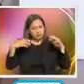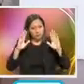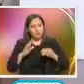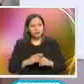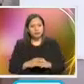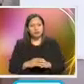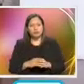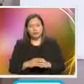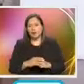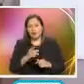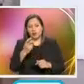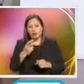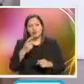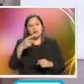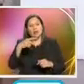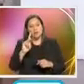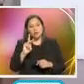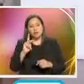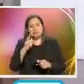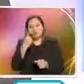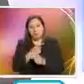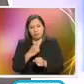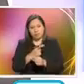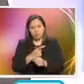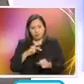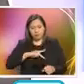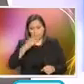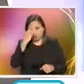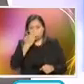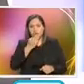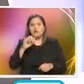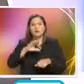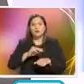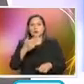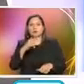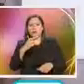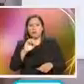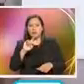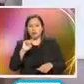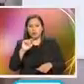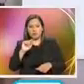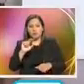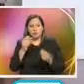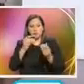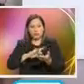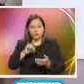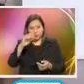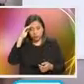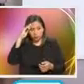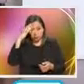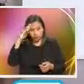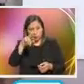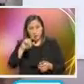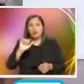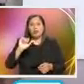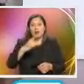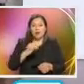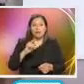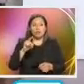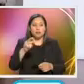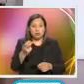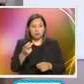de estilo, ¿no?, de vida a fin de cuentas, pero dirigido a sus capacidades. Claro. Doctor Hugo Plata, pues muchas gracias. Y usted, señor, señora, si presenta pues alguno de